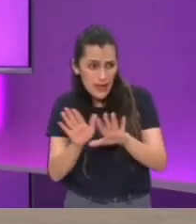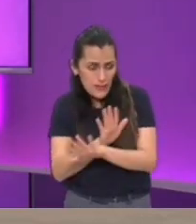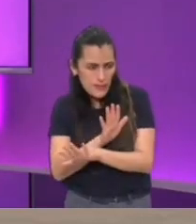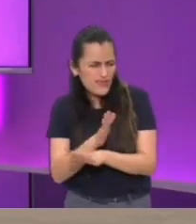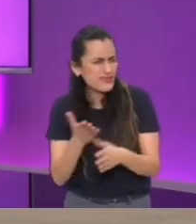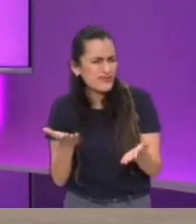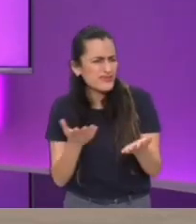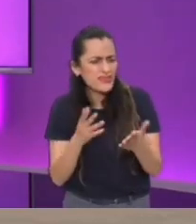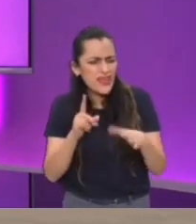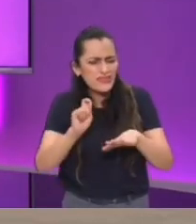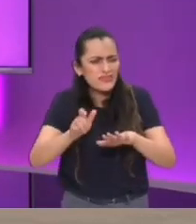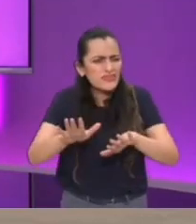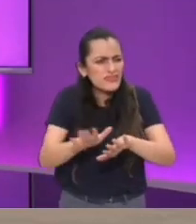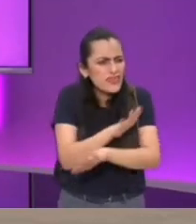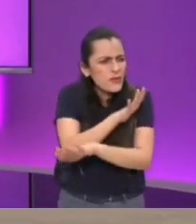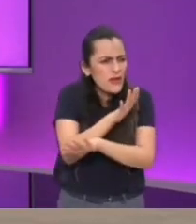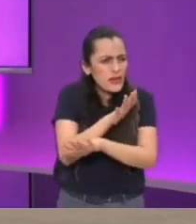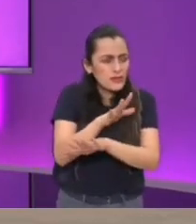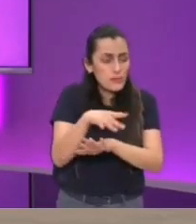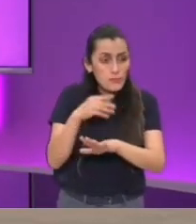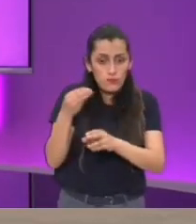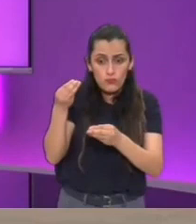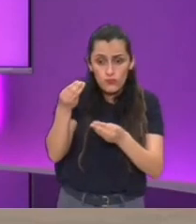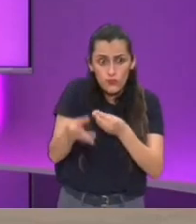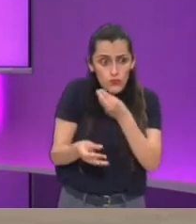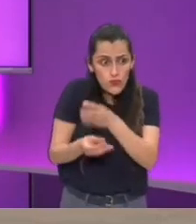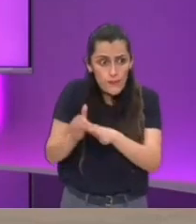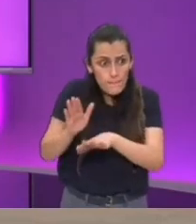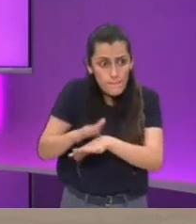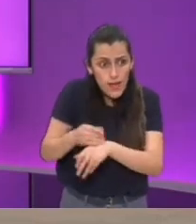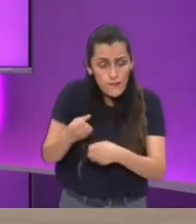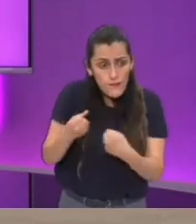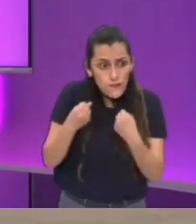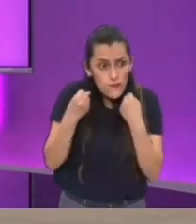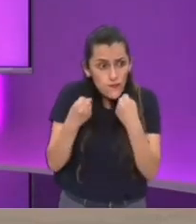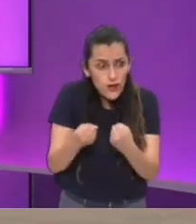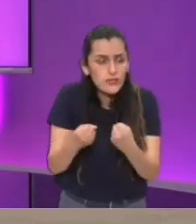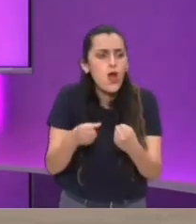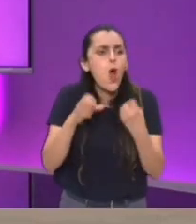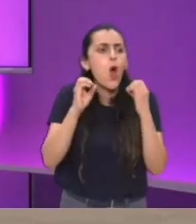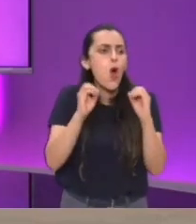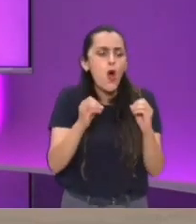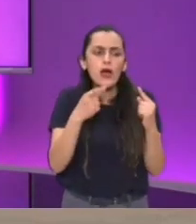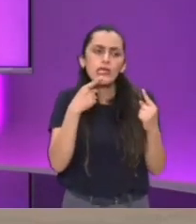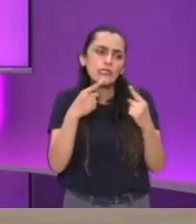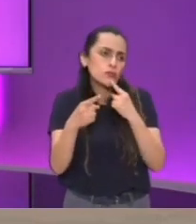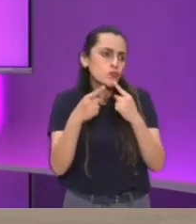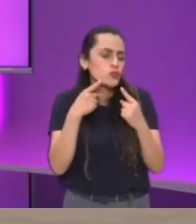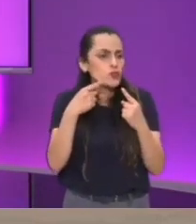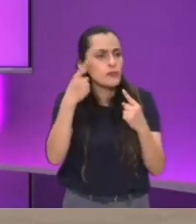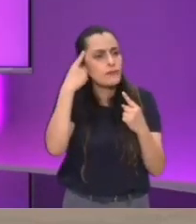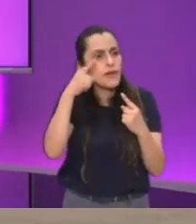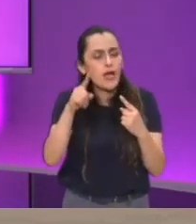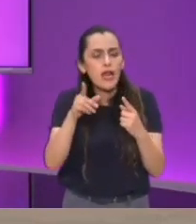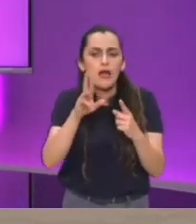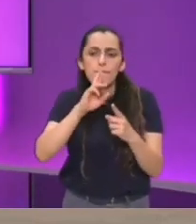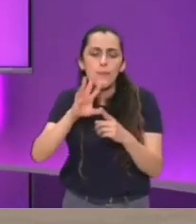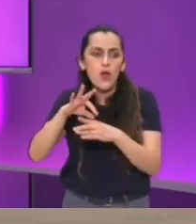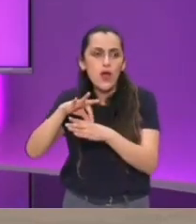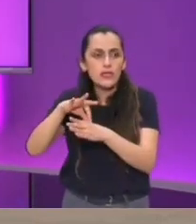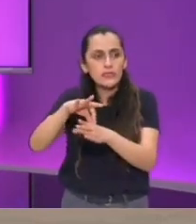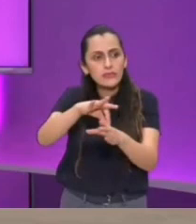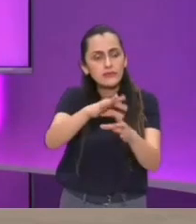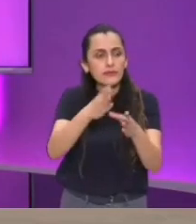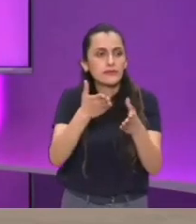refiere con reconstruir? ¿Es fortalecer el INSABI o hacer la discusión para darle ruta al servicio